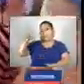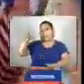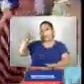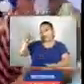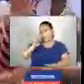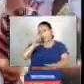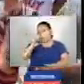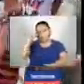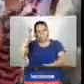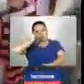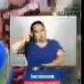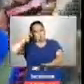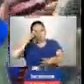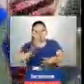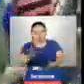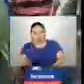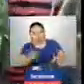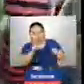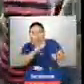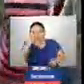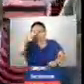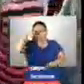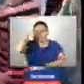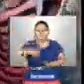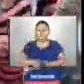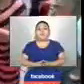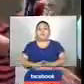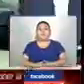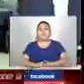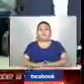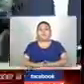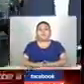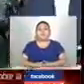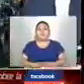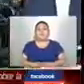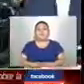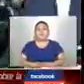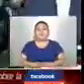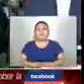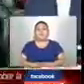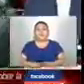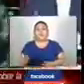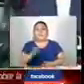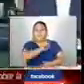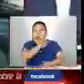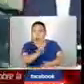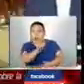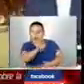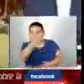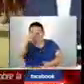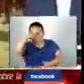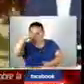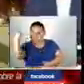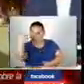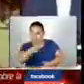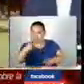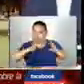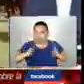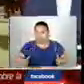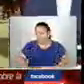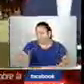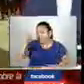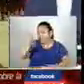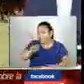atención con su postura frente al gobierno de La Habana. La pregunta era si Cuba es una dictadura o no, o lo considera usted una dictadura o